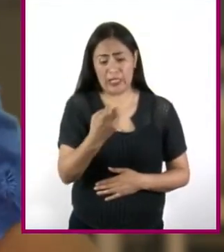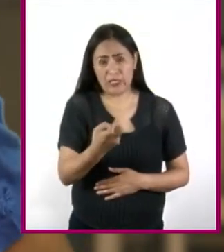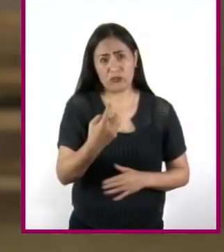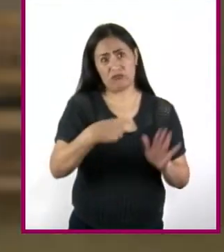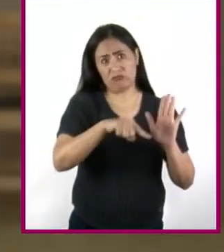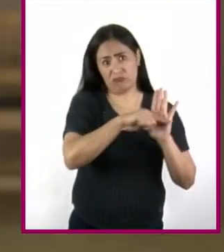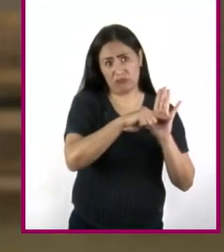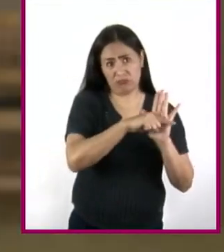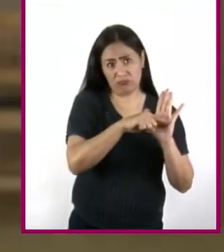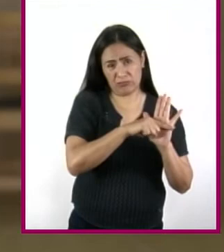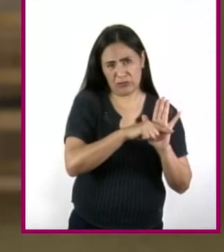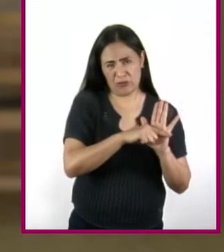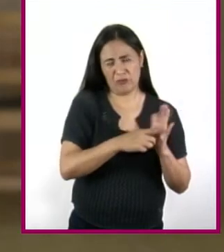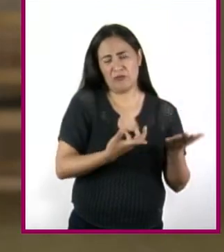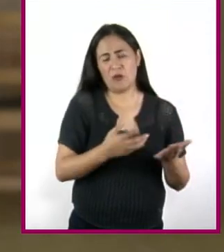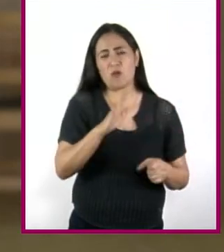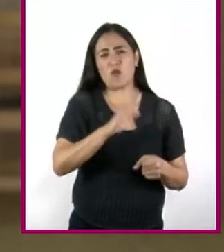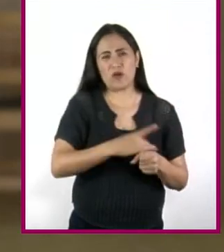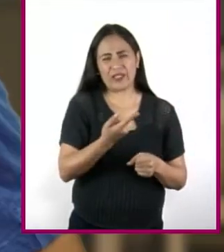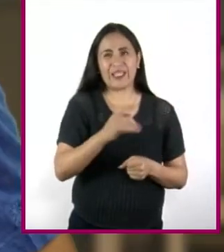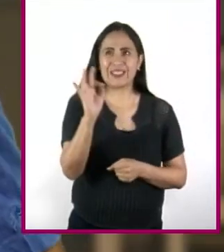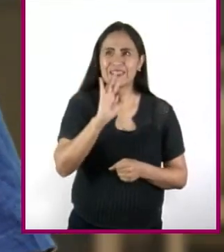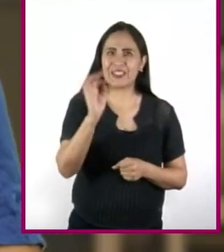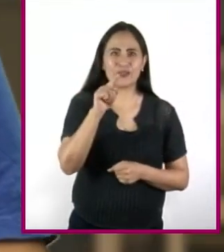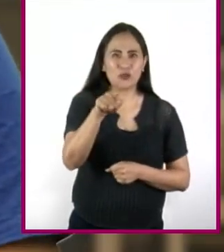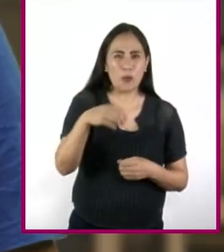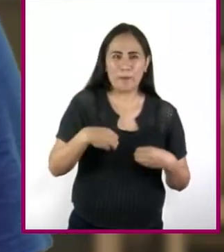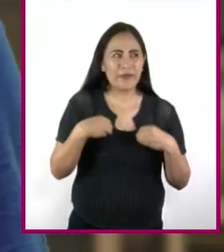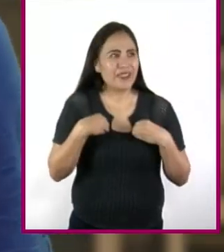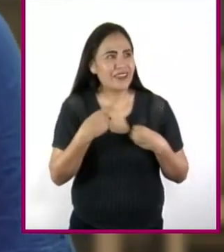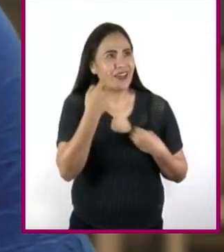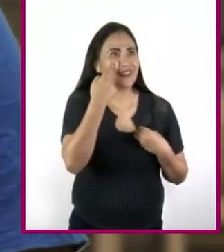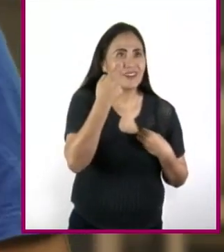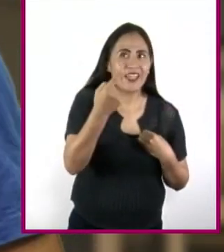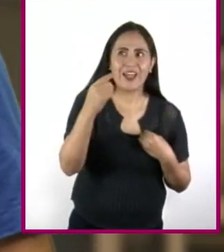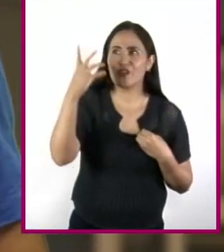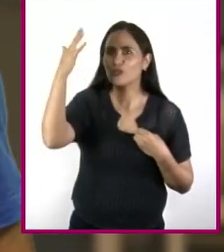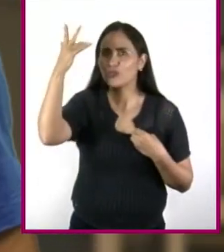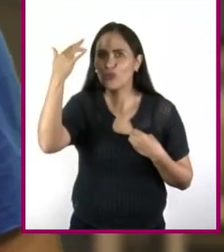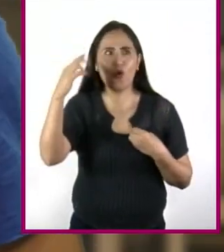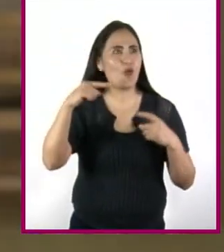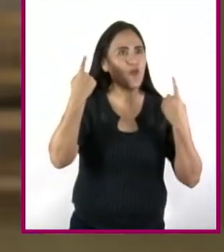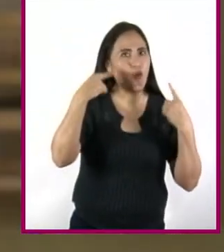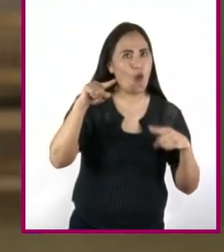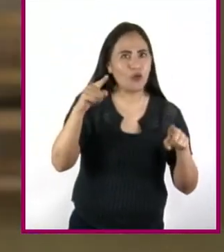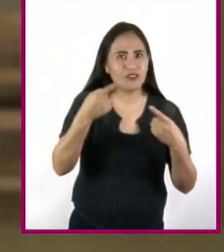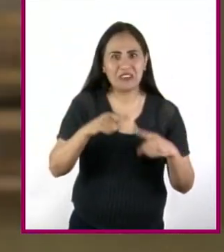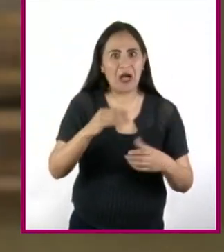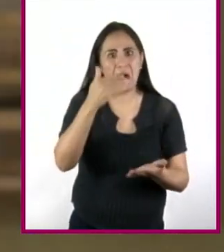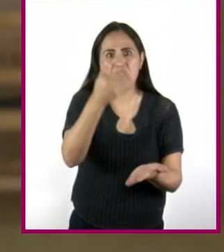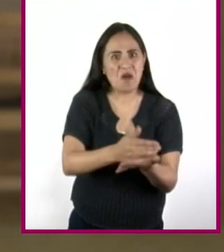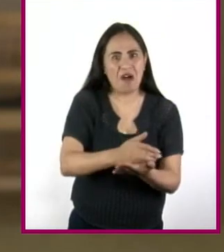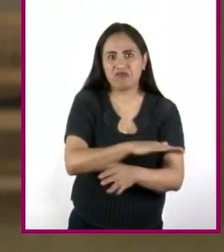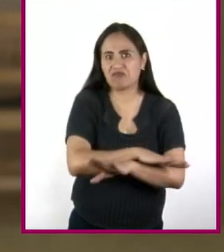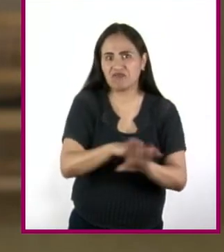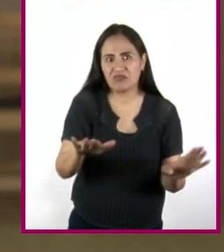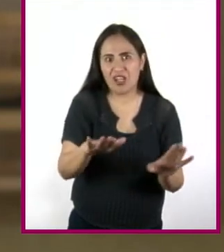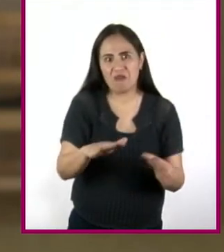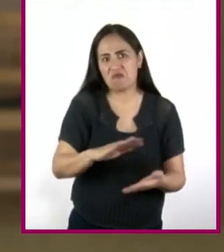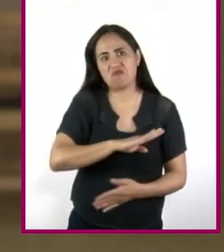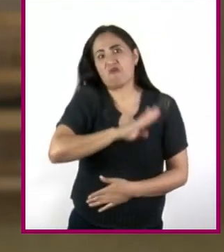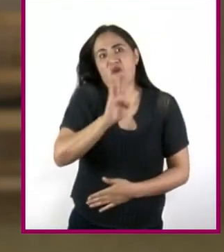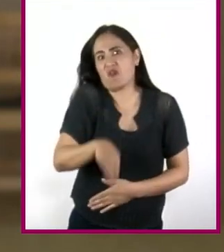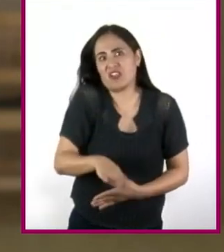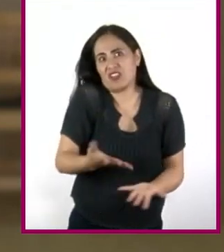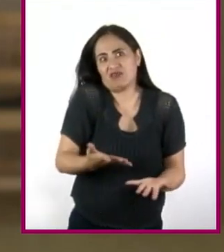negativo, porque evita que sigas disfrutando cosas de la vida, como el sol o la música. Y creo que es normal y